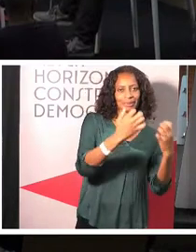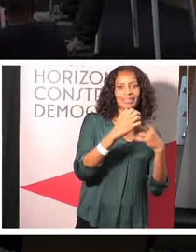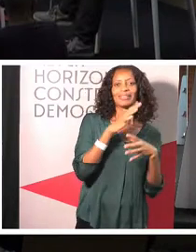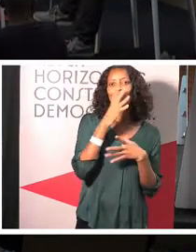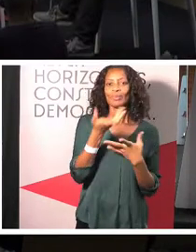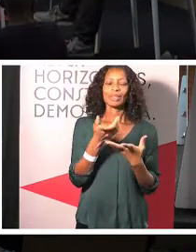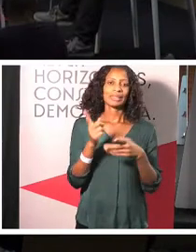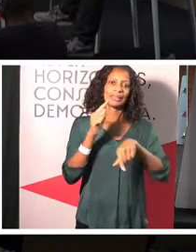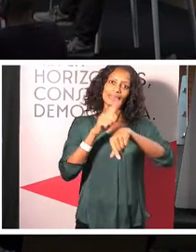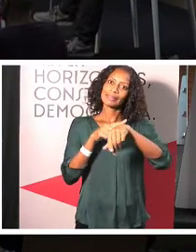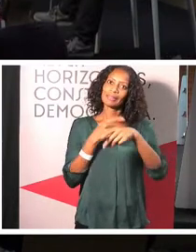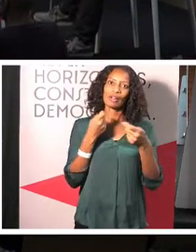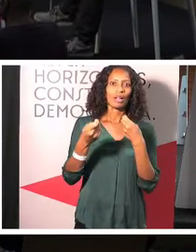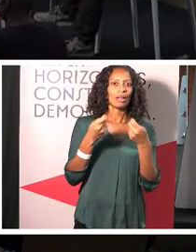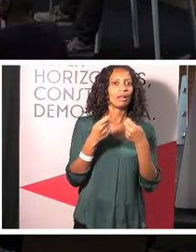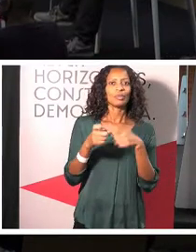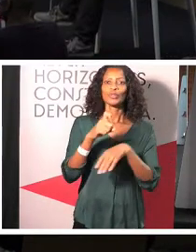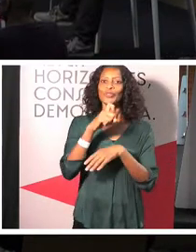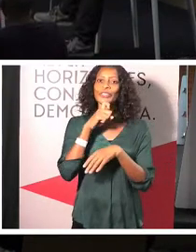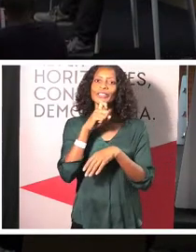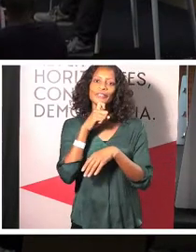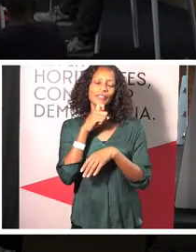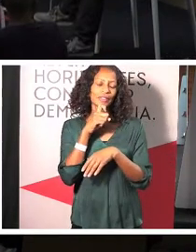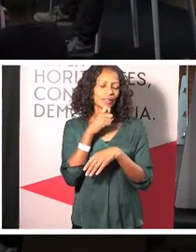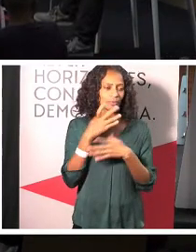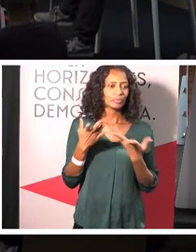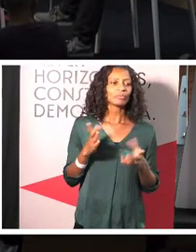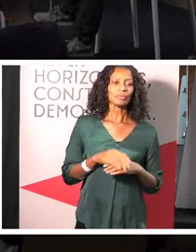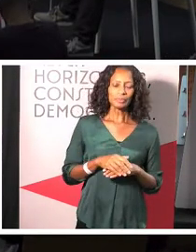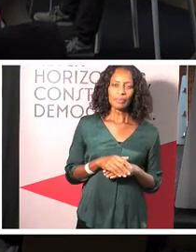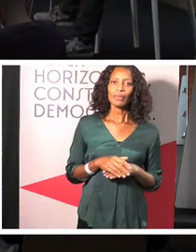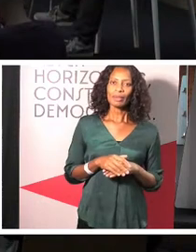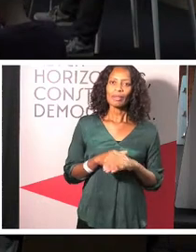soy diputado y esto es como poner al zorro a cuidar a las gallinas, pero